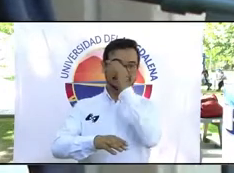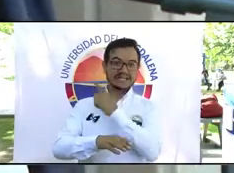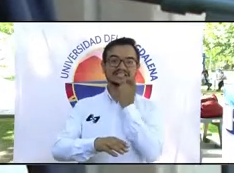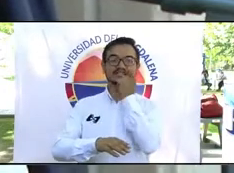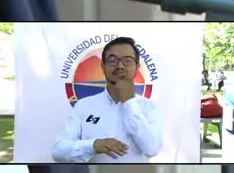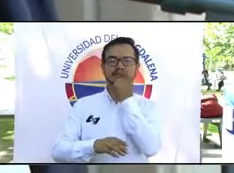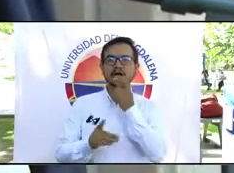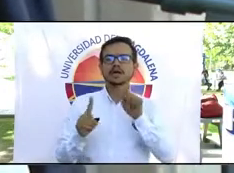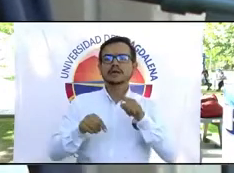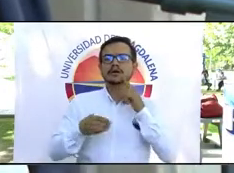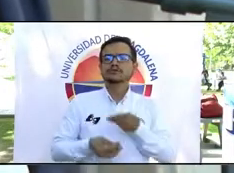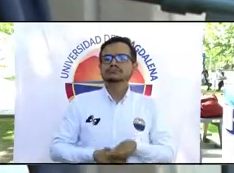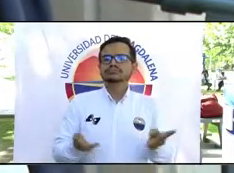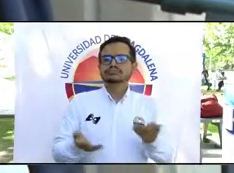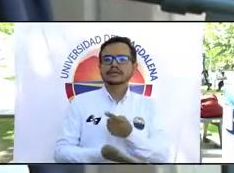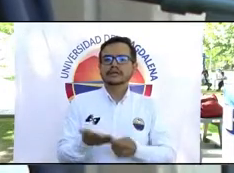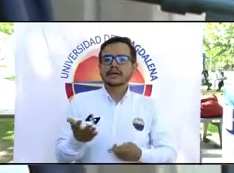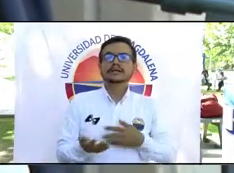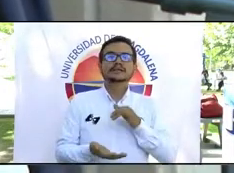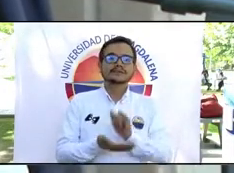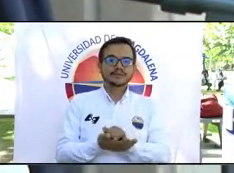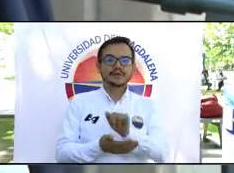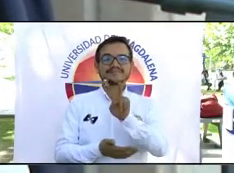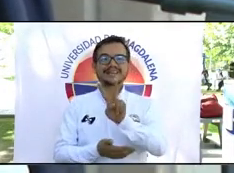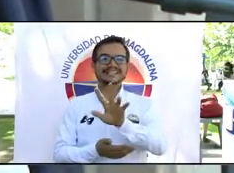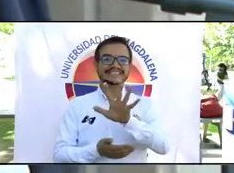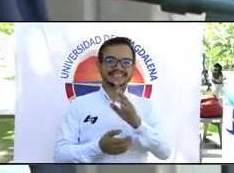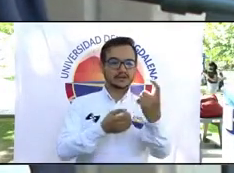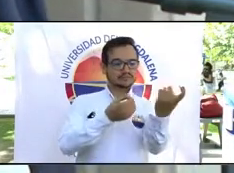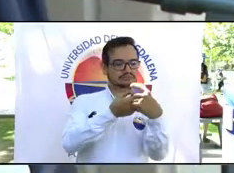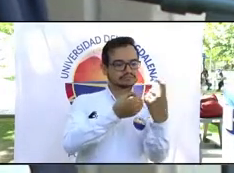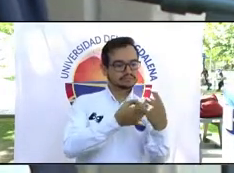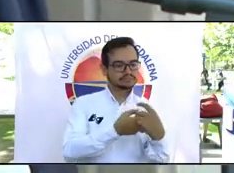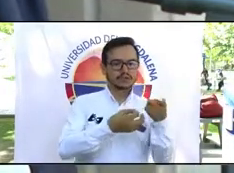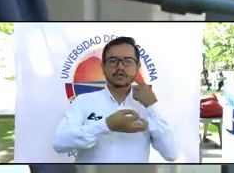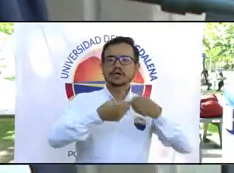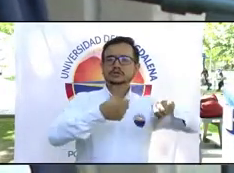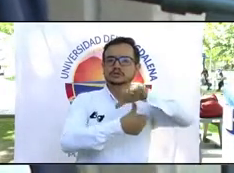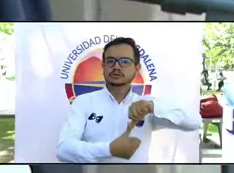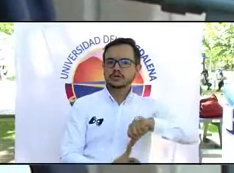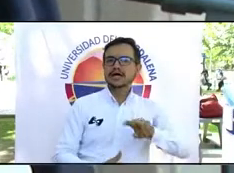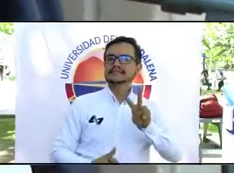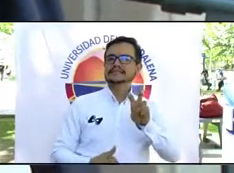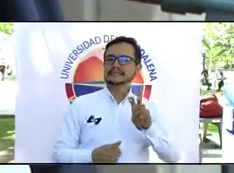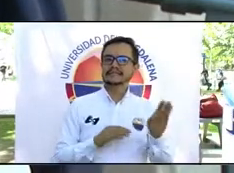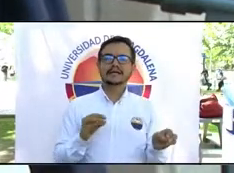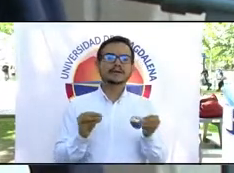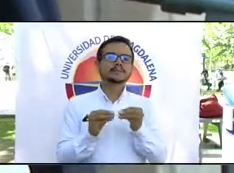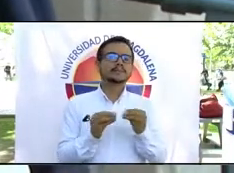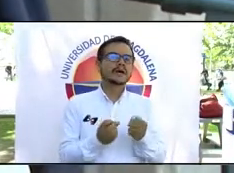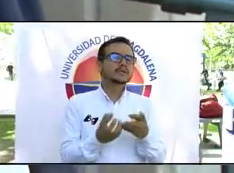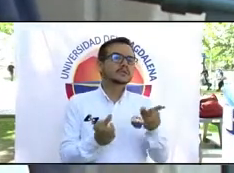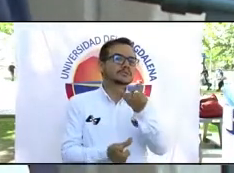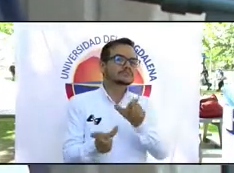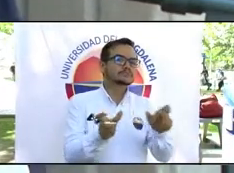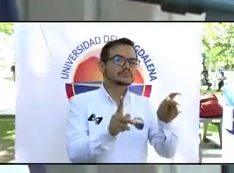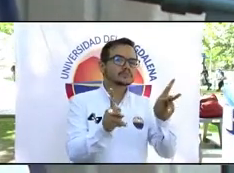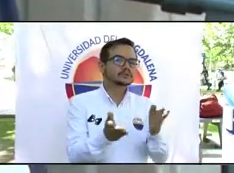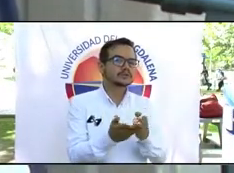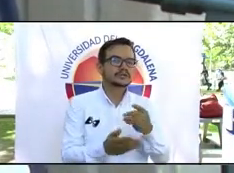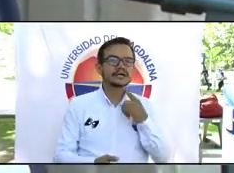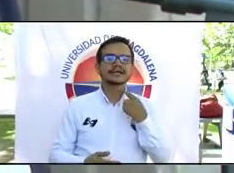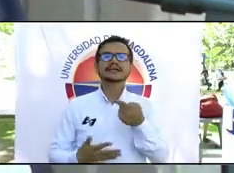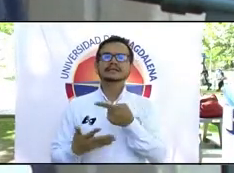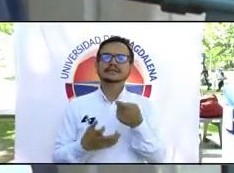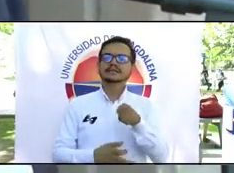se distribuyen 25 puestos de trabajo en 7 turnos. Además, se benefician 663 estudiantes